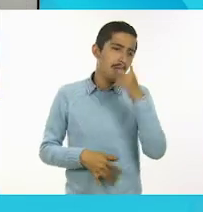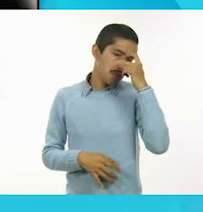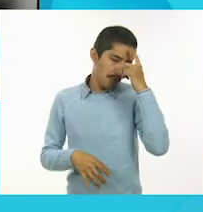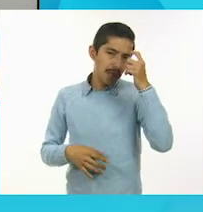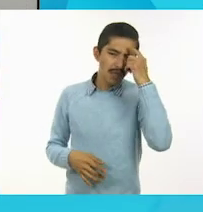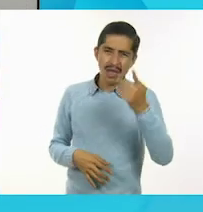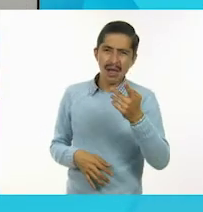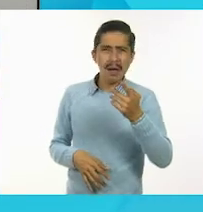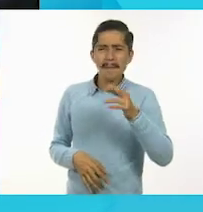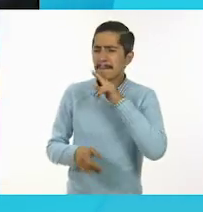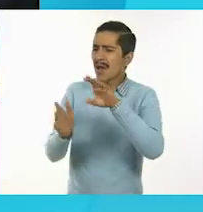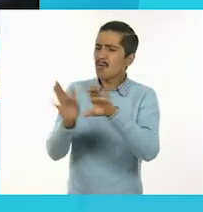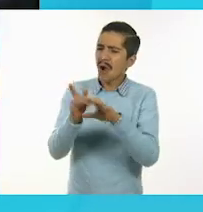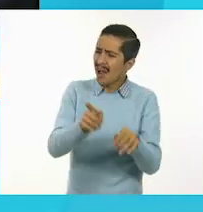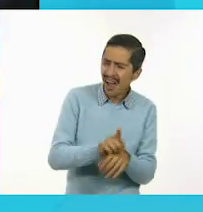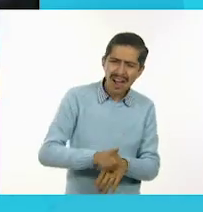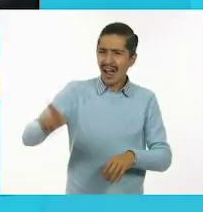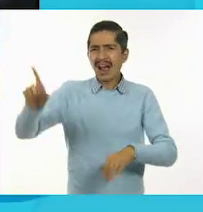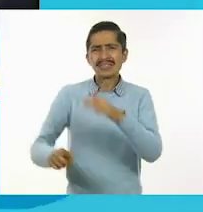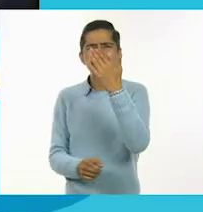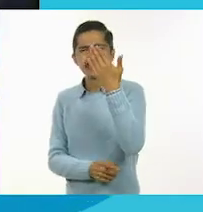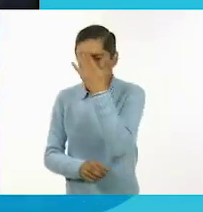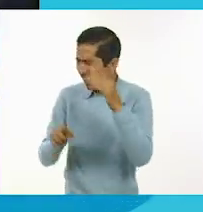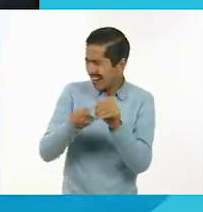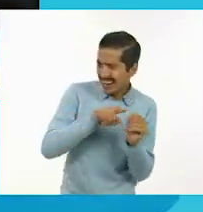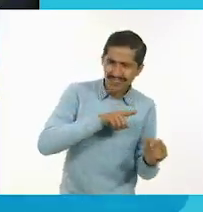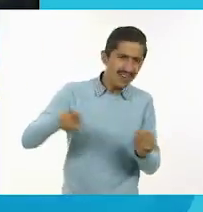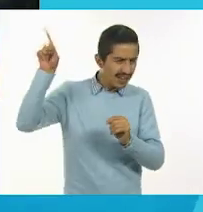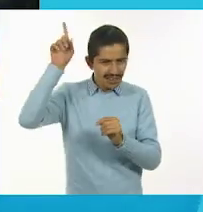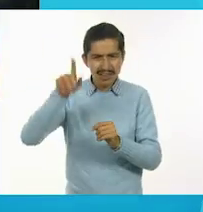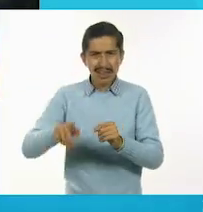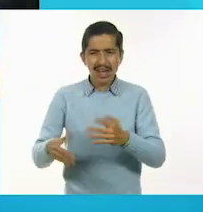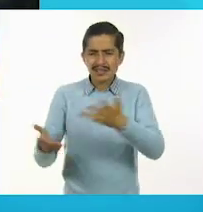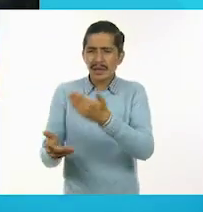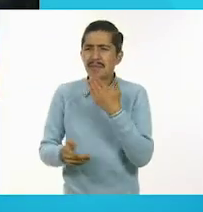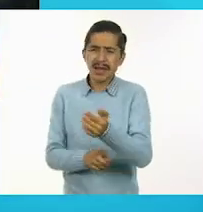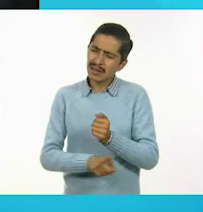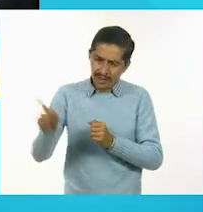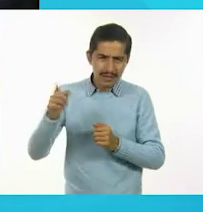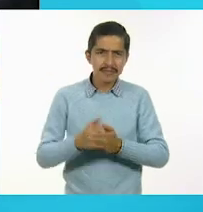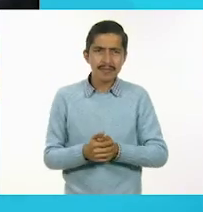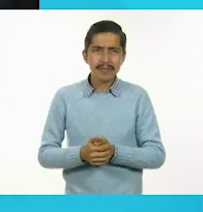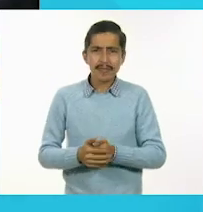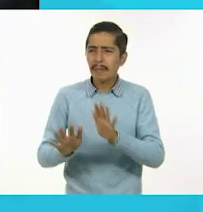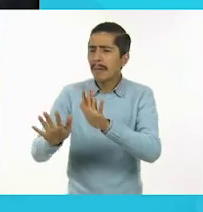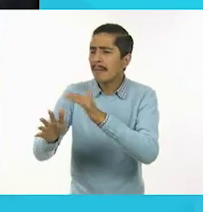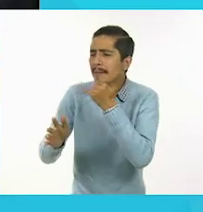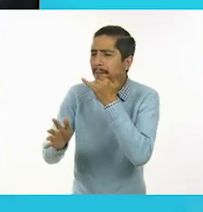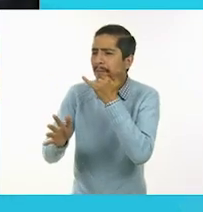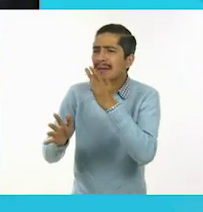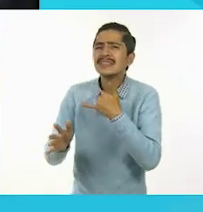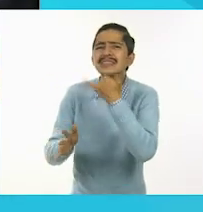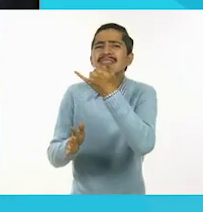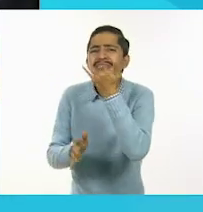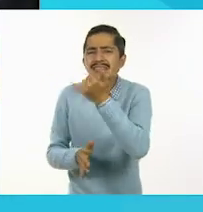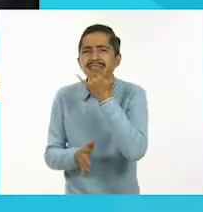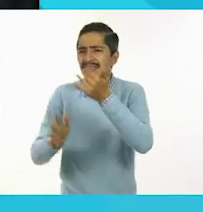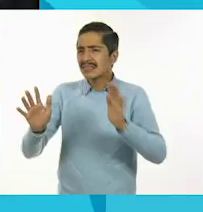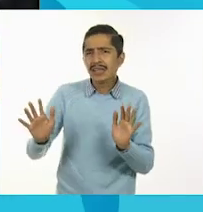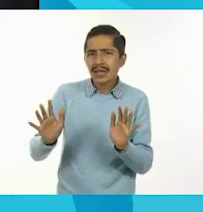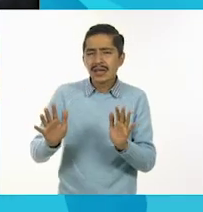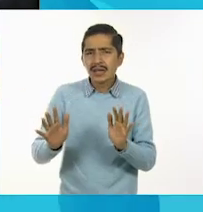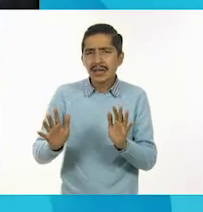Mejor ve a tu camerino a verte en el espejo. ¡Es lo único que haces bien! Pero Lucy, fue un accidente. ¡No lo hice